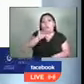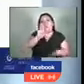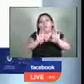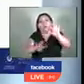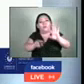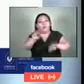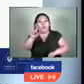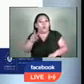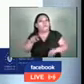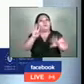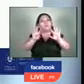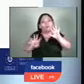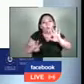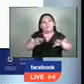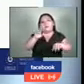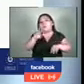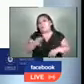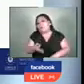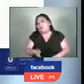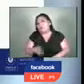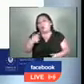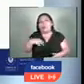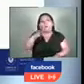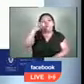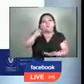del subsidio. El de 10 libras estaría quedando en